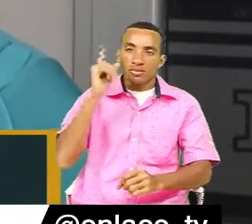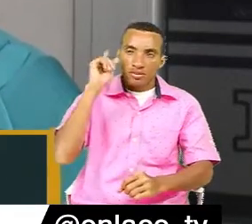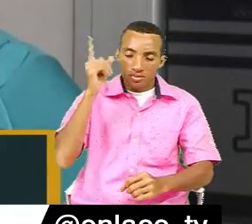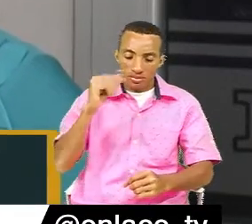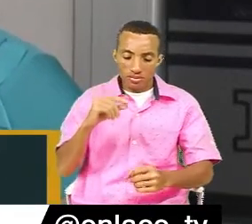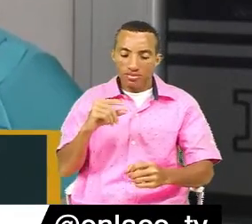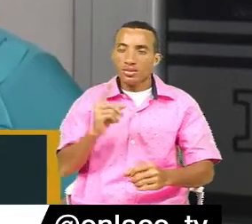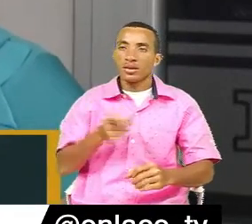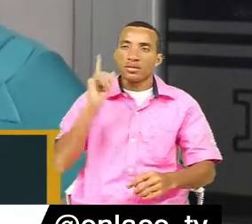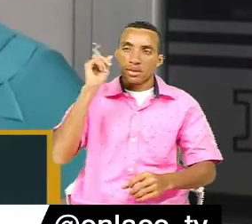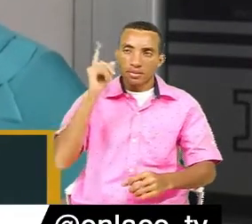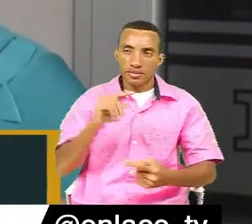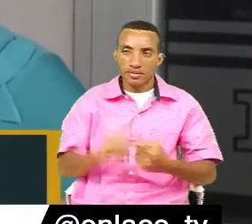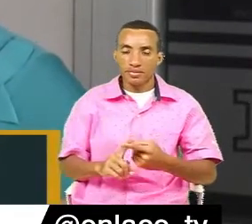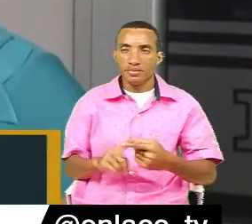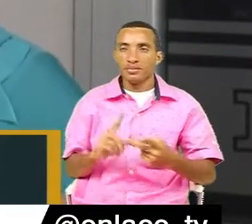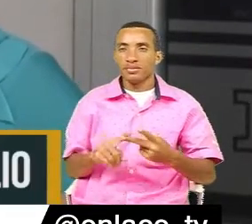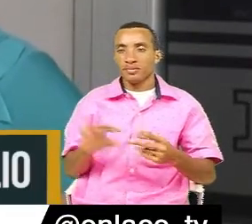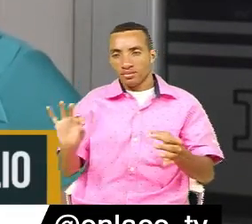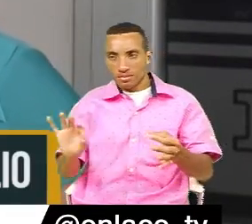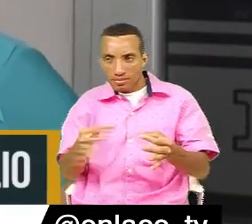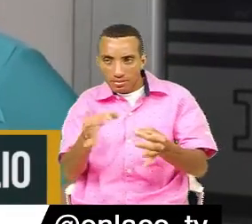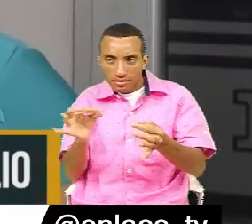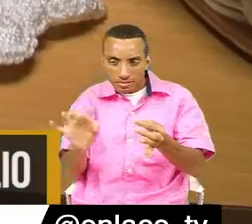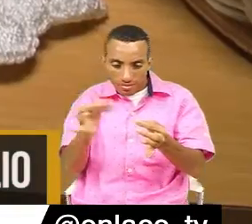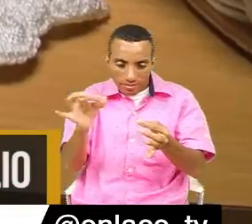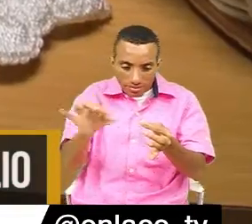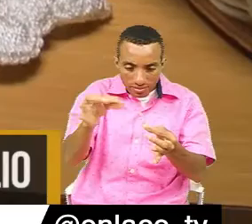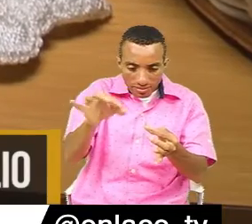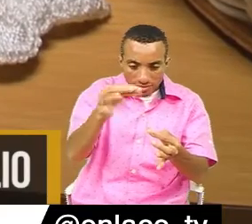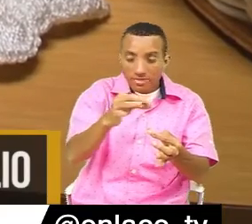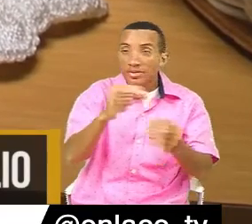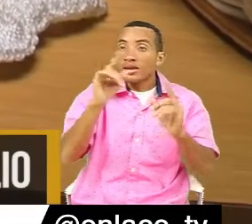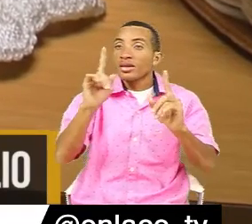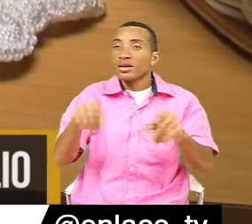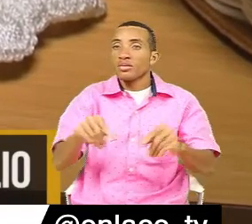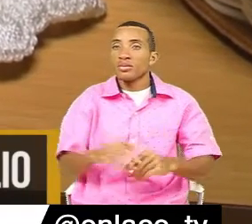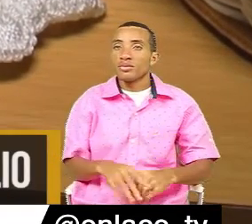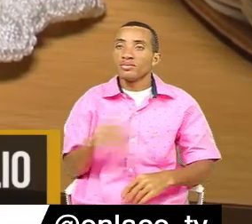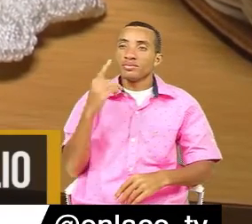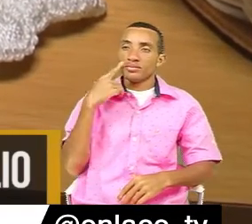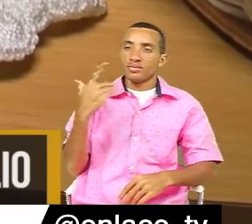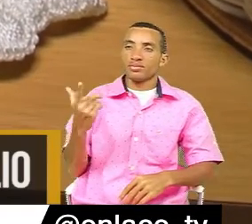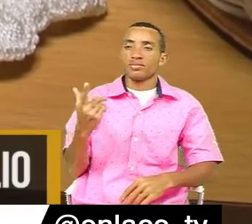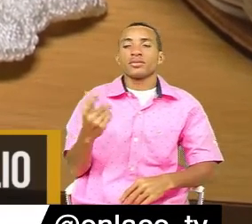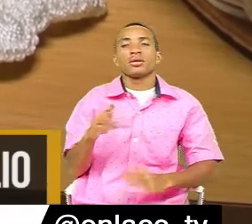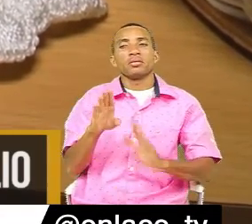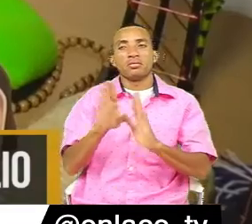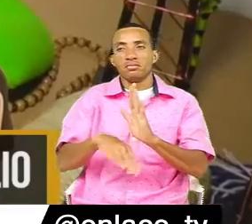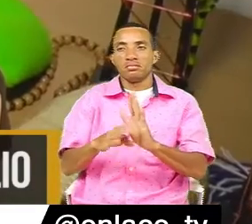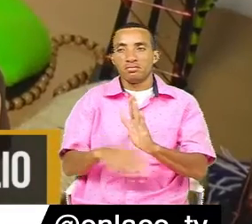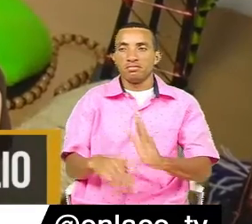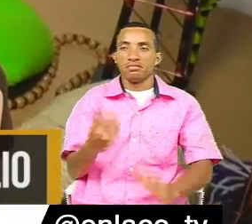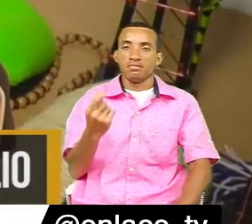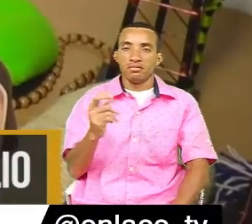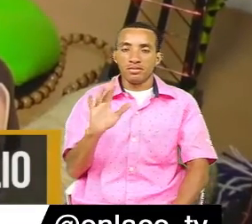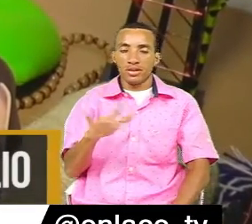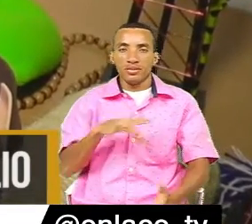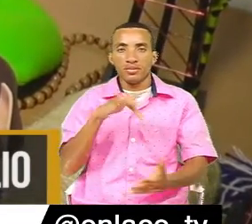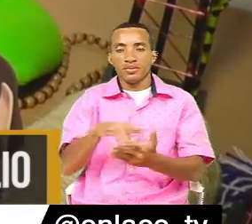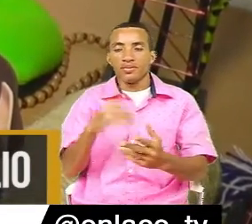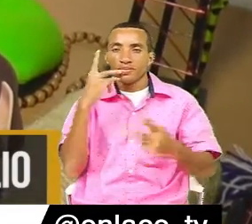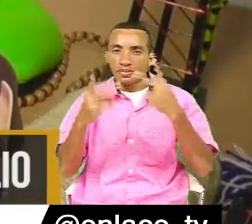clase de tejidos, hacemos cosas muy hermosas. Garantiza el sector excelentes precios, descuentos y obsequios para visitantes,